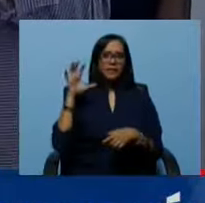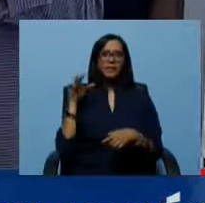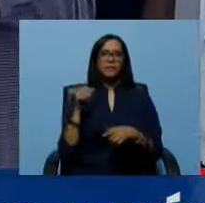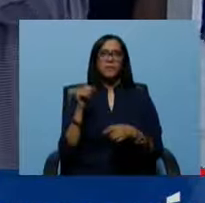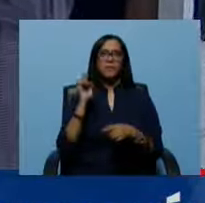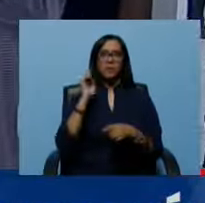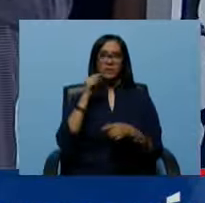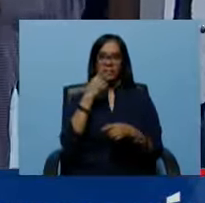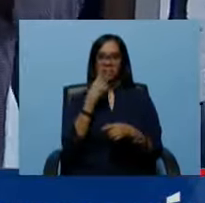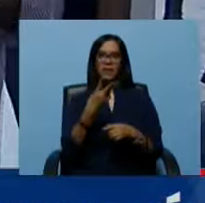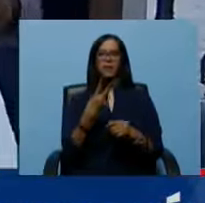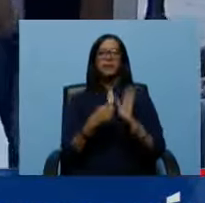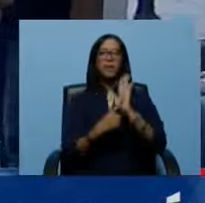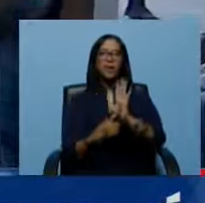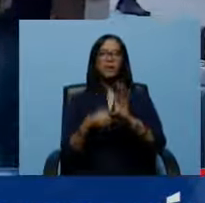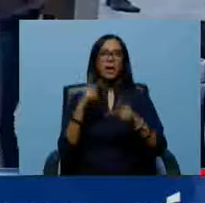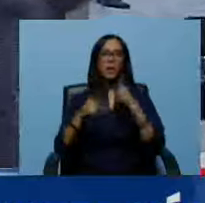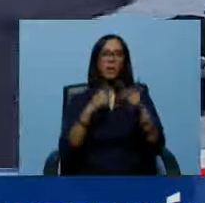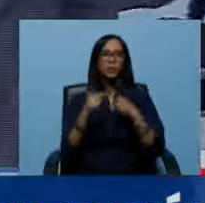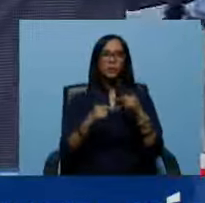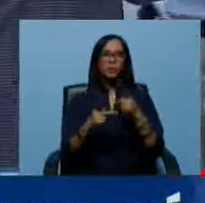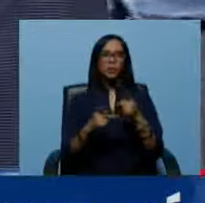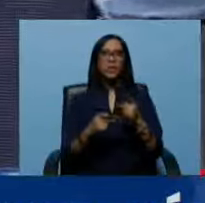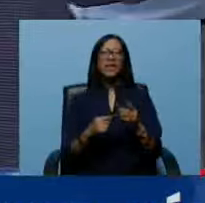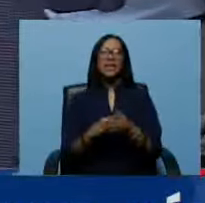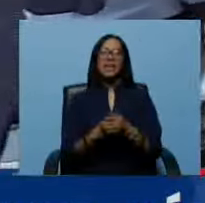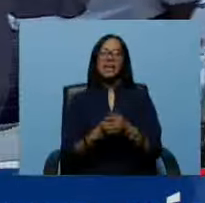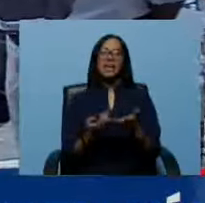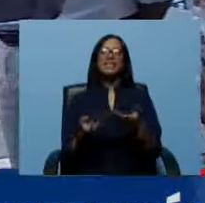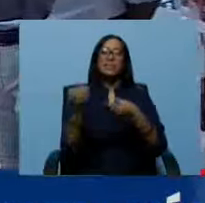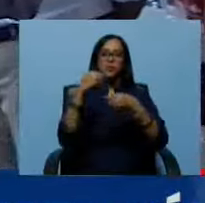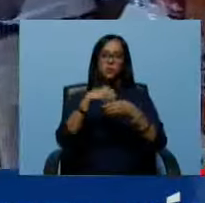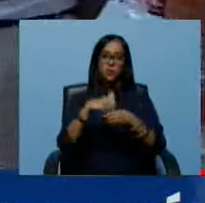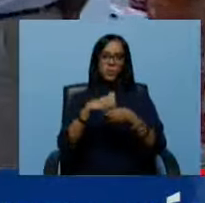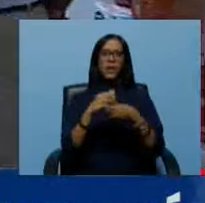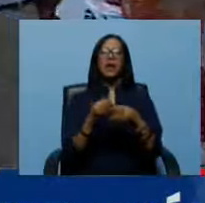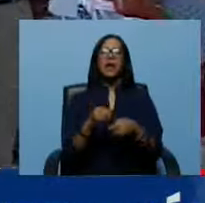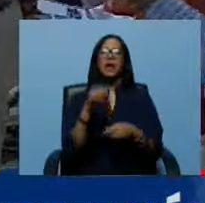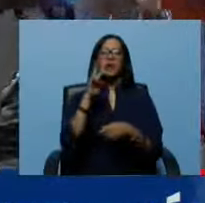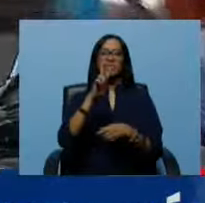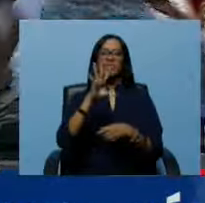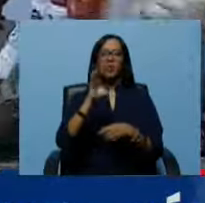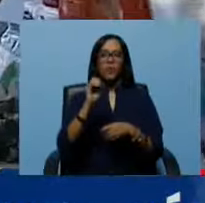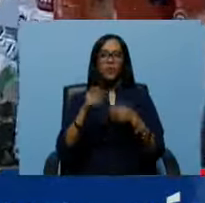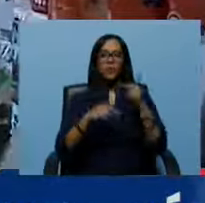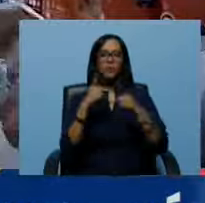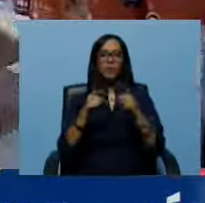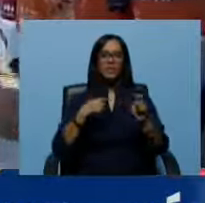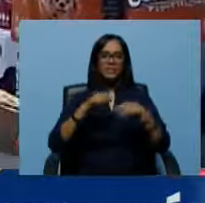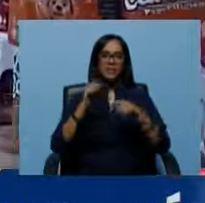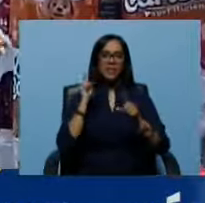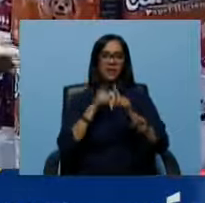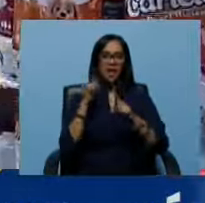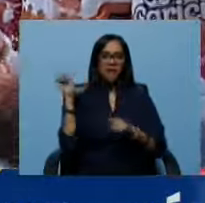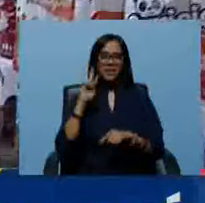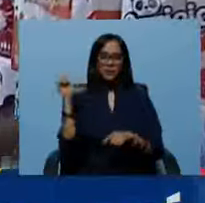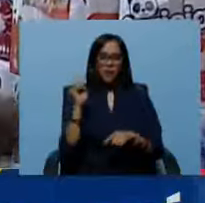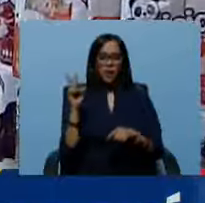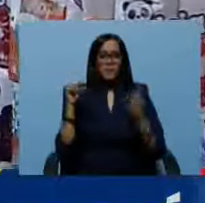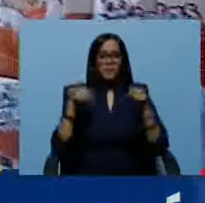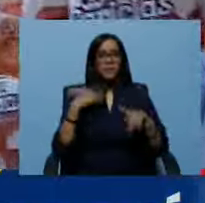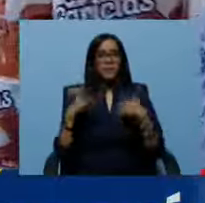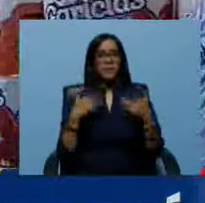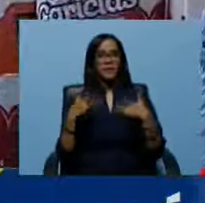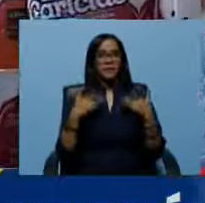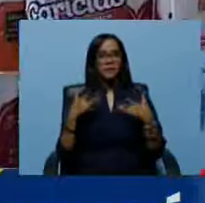de productos que se suman a los 250 productos que se exportan desde Venezuela. Así que esta actividad,